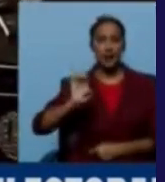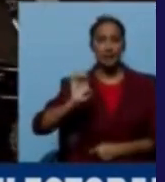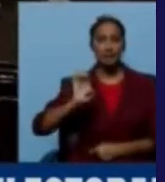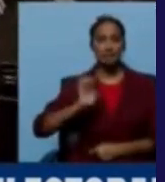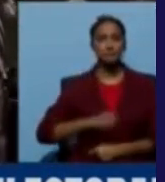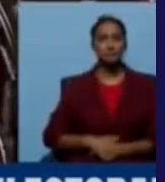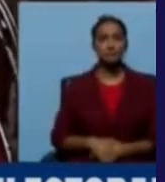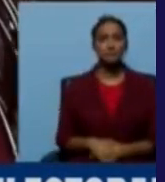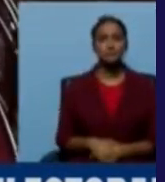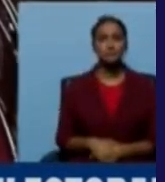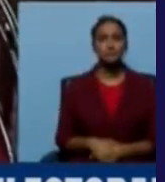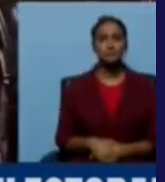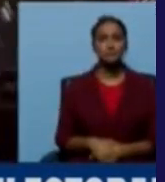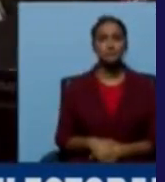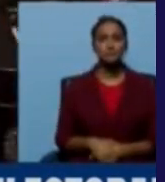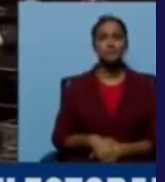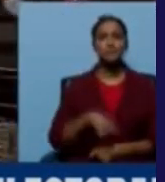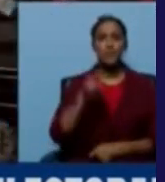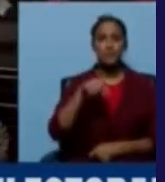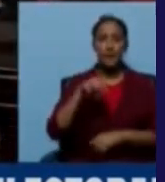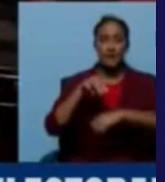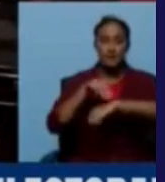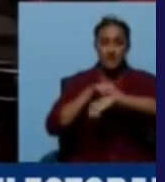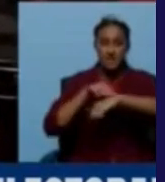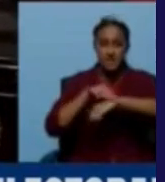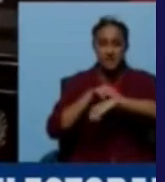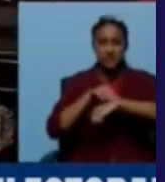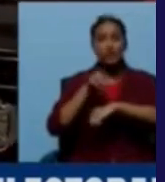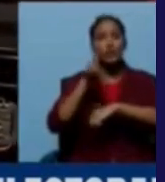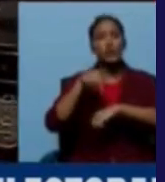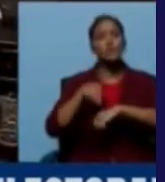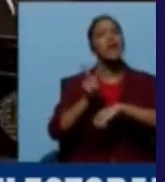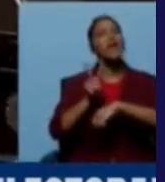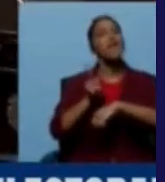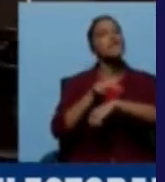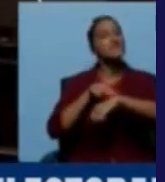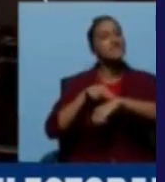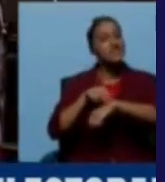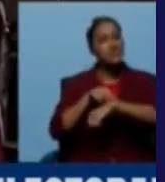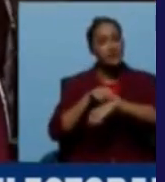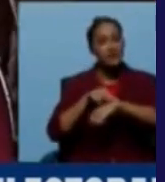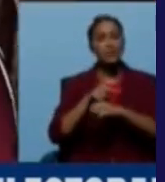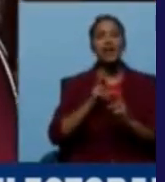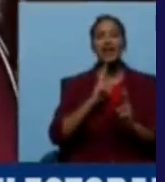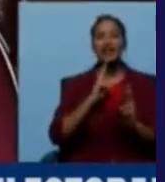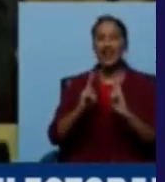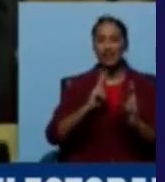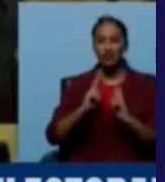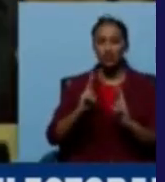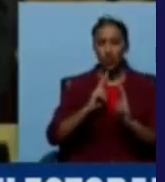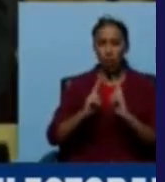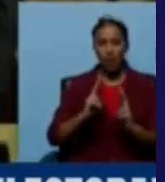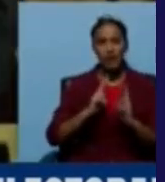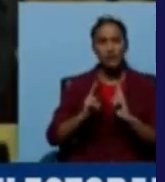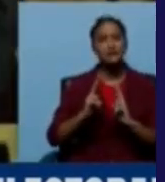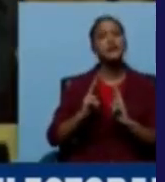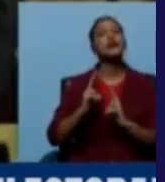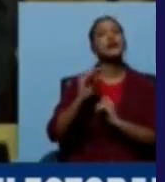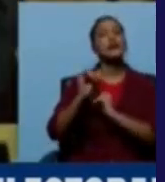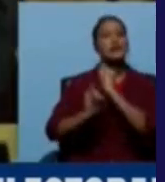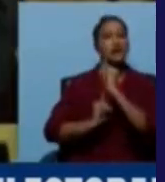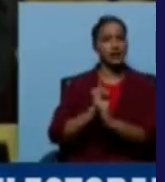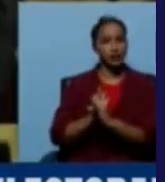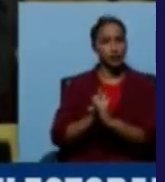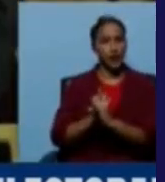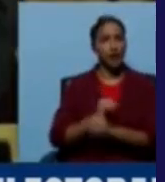tensiones el futuro político de Venezuela sigue siendo incierto con una sociedad profundamente dividida y una comunidad